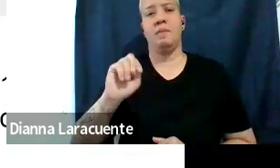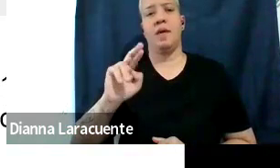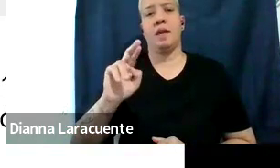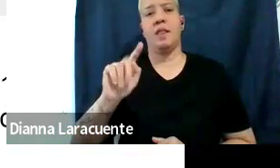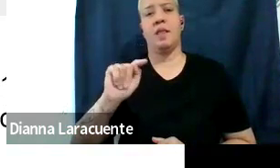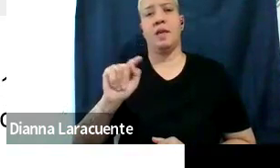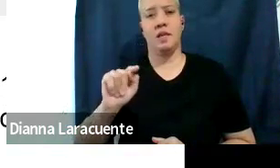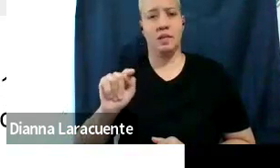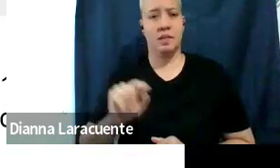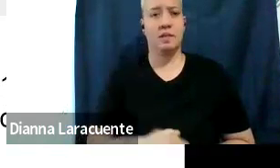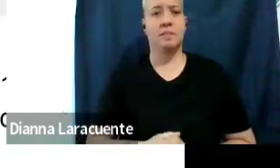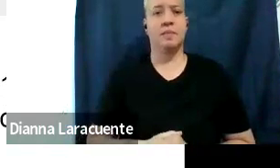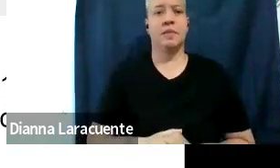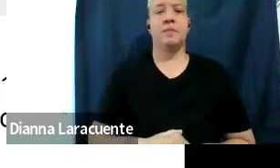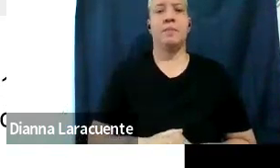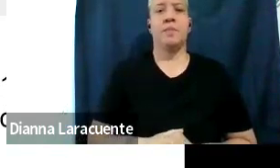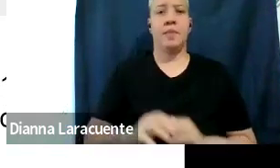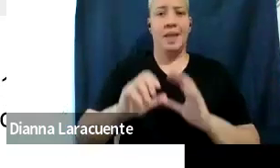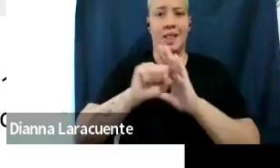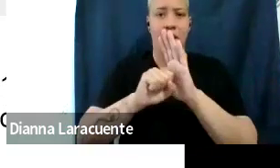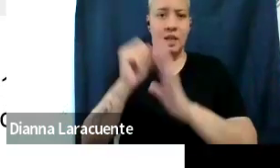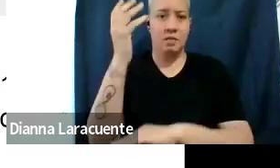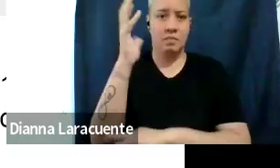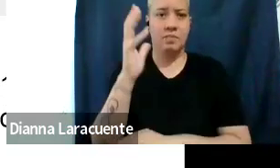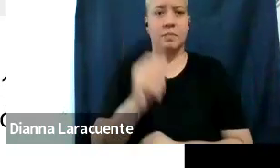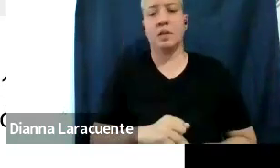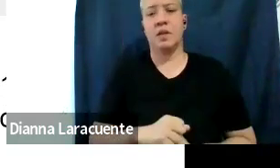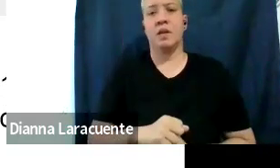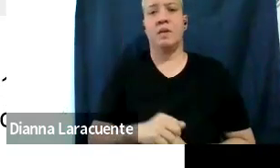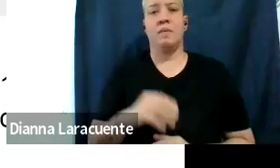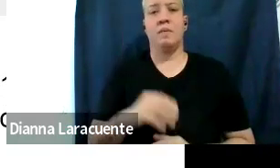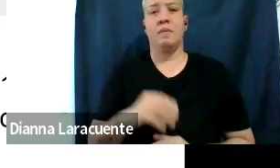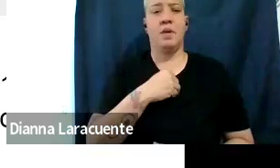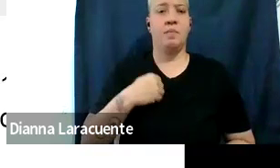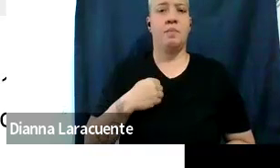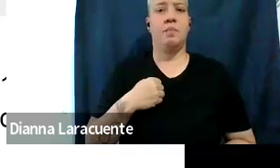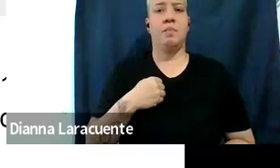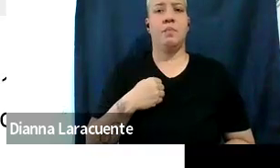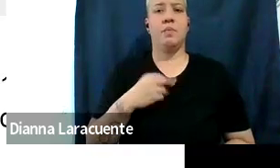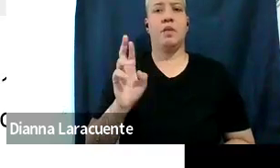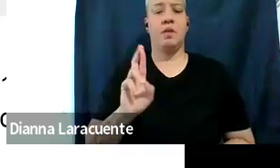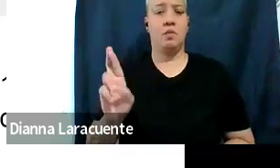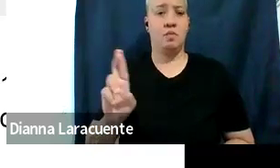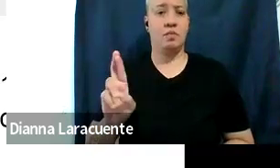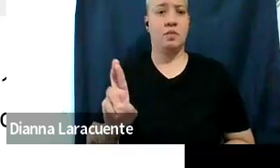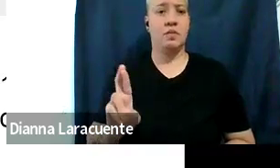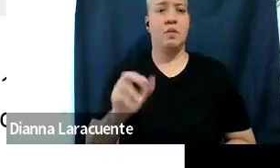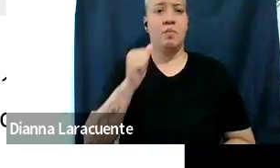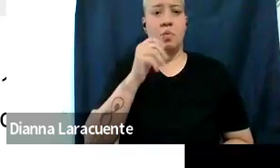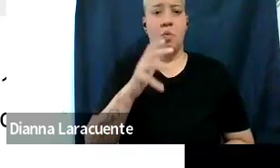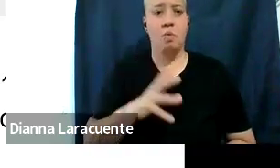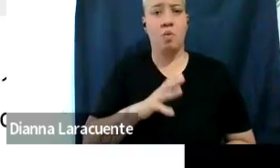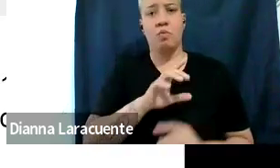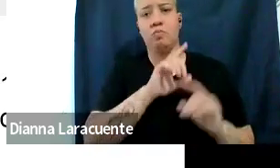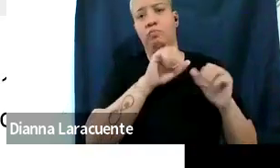estadista, que era miembro del Senado republicano, dice, mujeres campesinas enlodadas que bajaron de